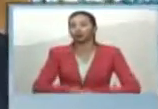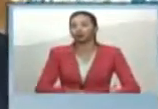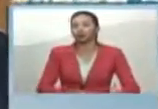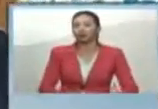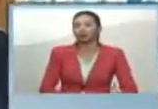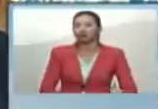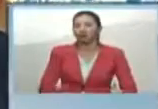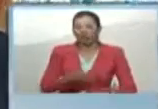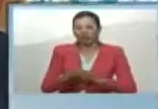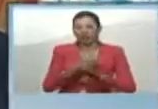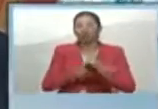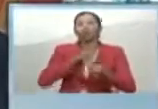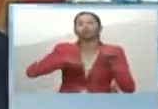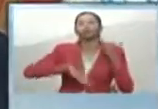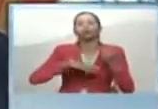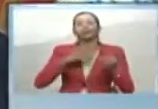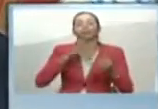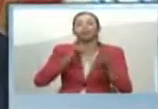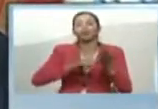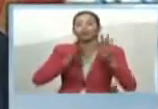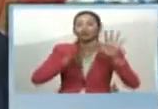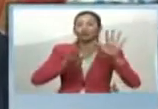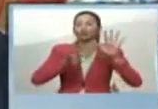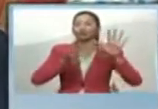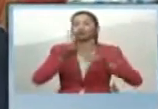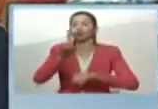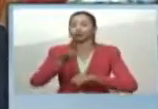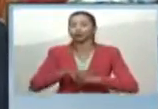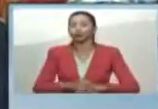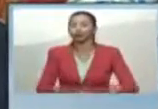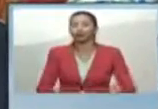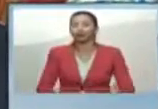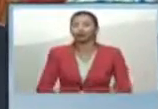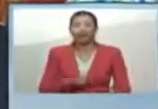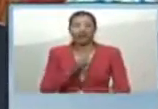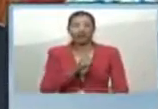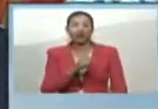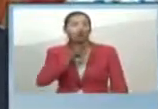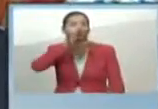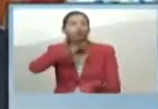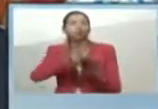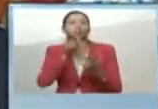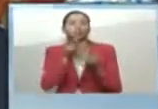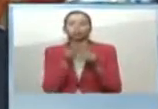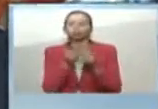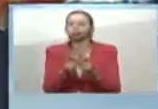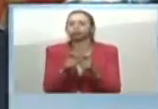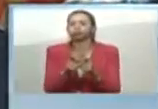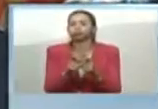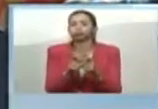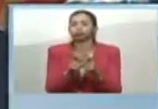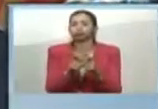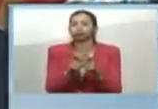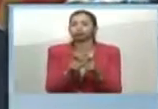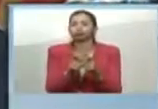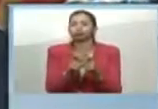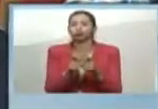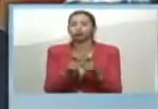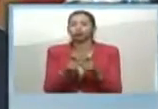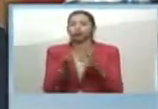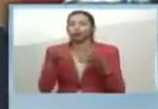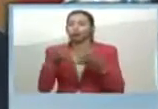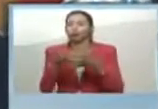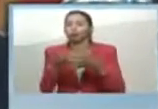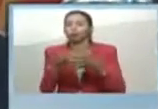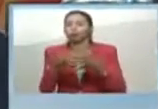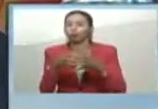otras, veremos que aquella fue aprobada por una élite jurídica que fue aupada